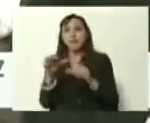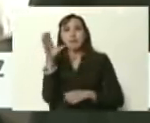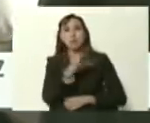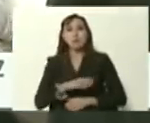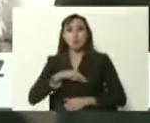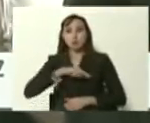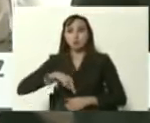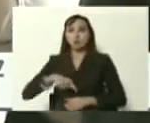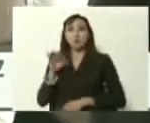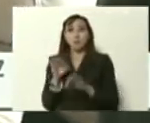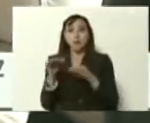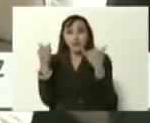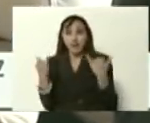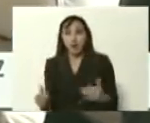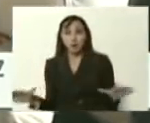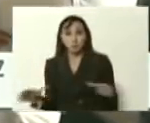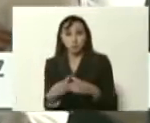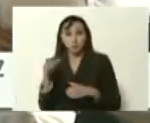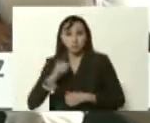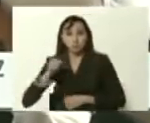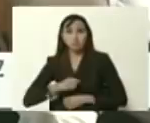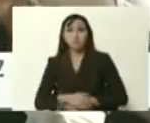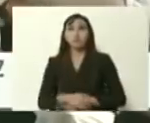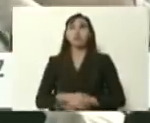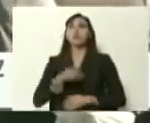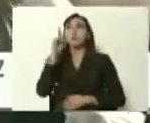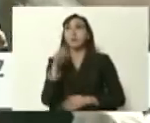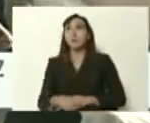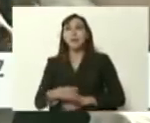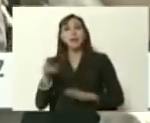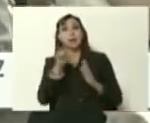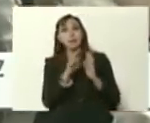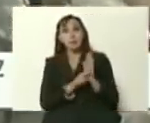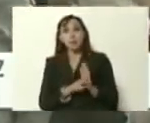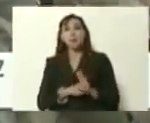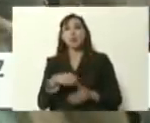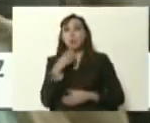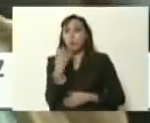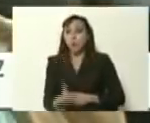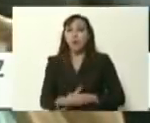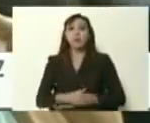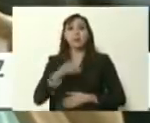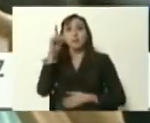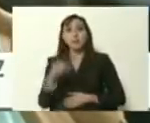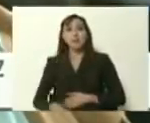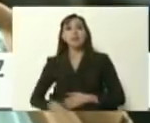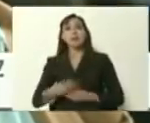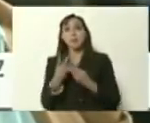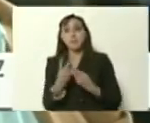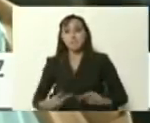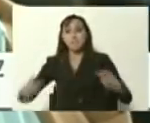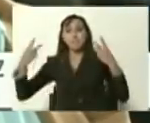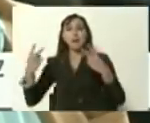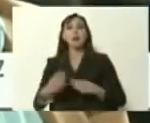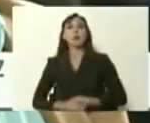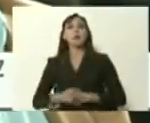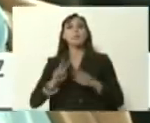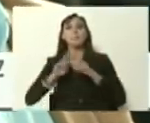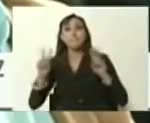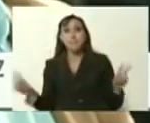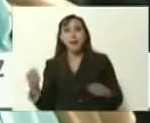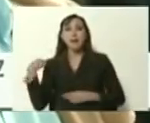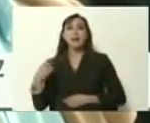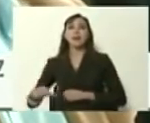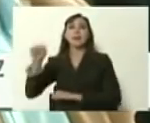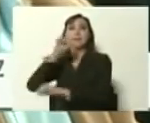estamos nombrando en este momento, lo referido a los principios de honestidad, el valor patriótico, la paz, la